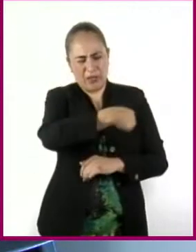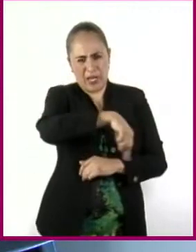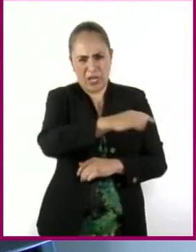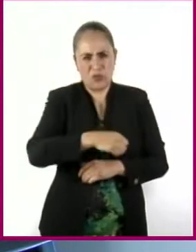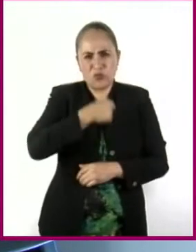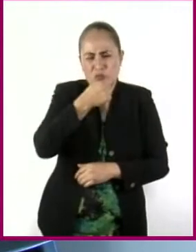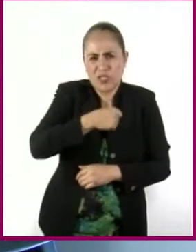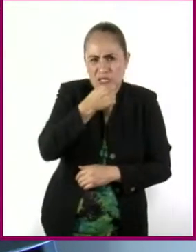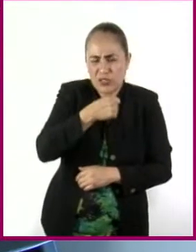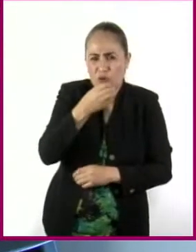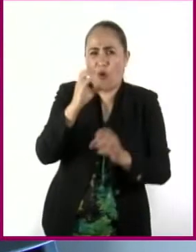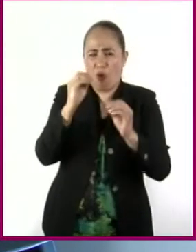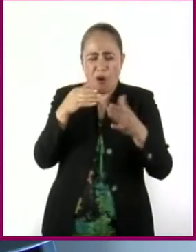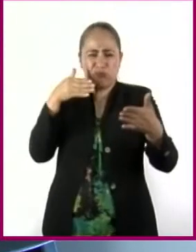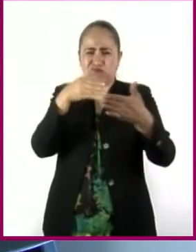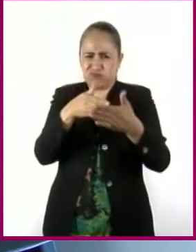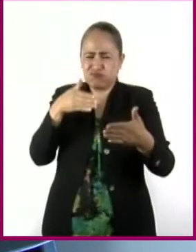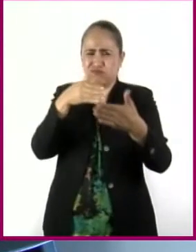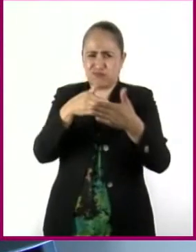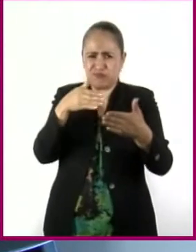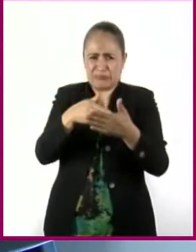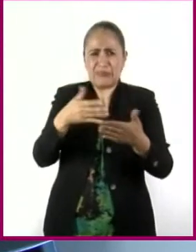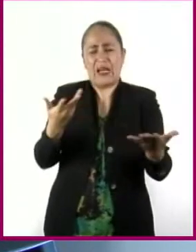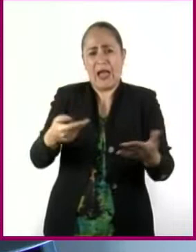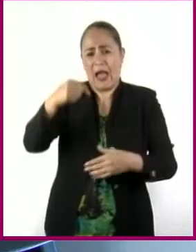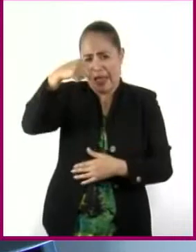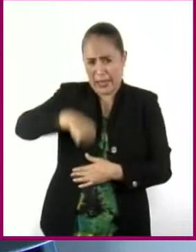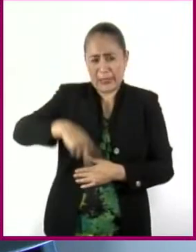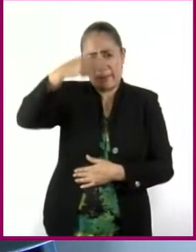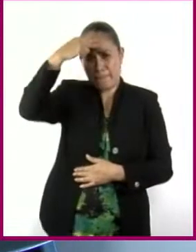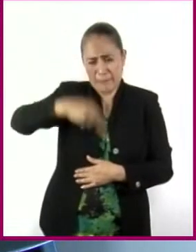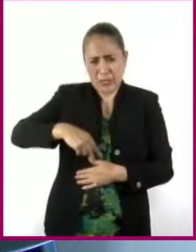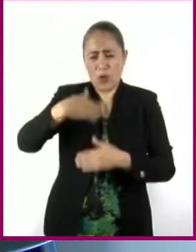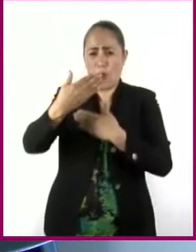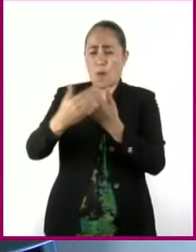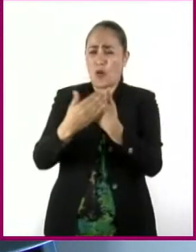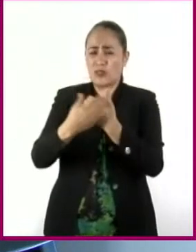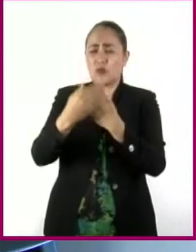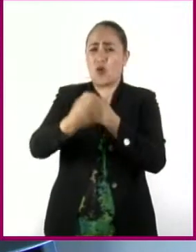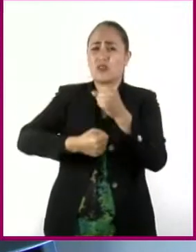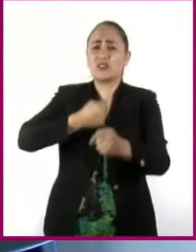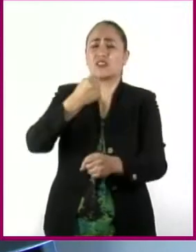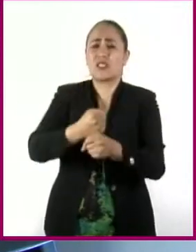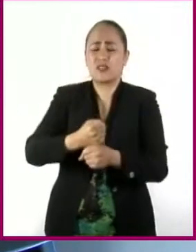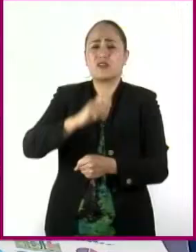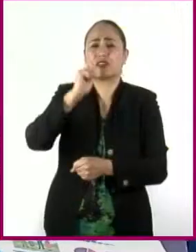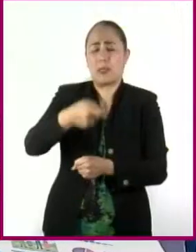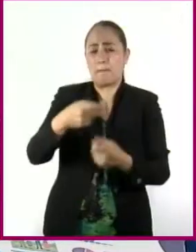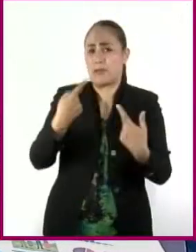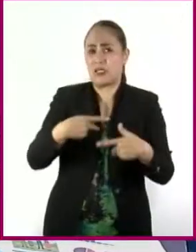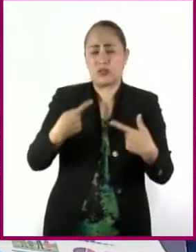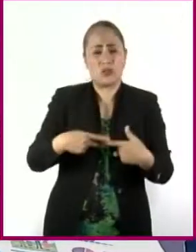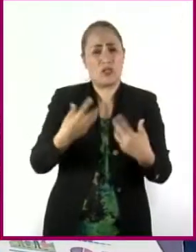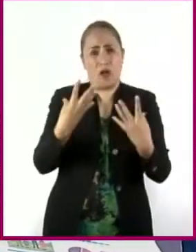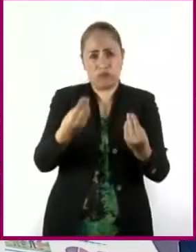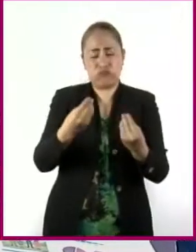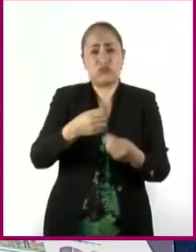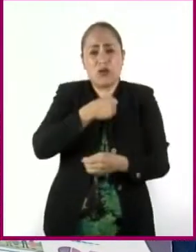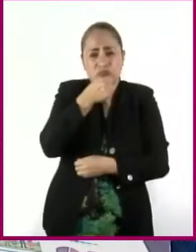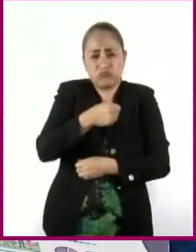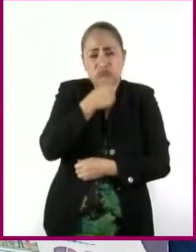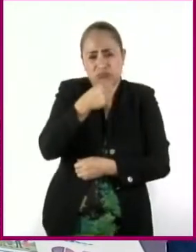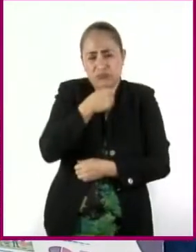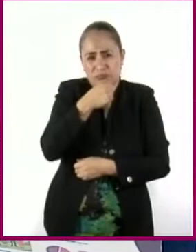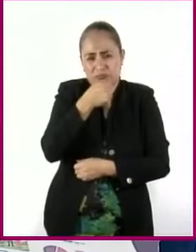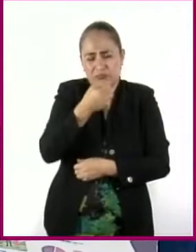y desafíos que enfrenta y enfrentará nuestro país en los próximos años con relación a las personas mayores. También creo que